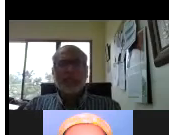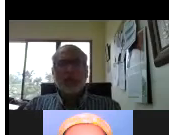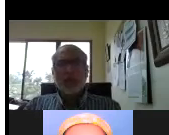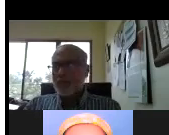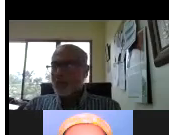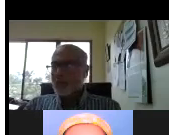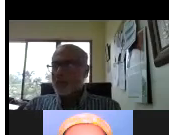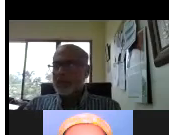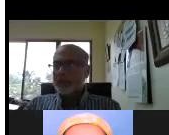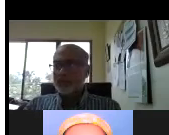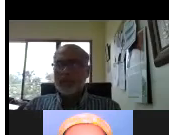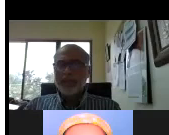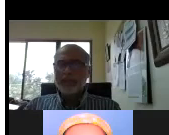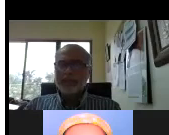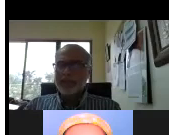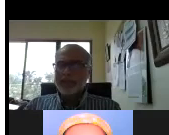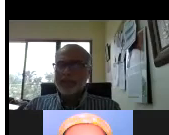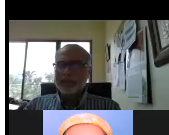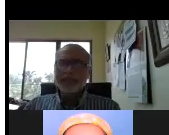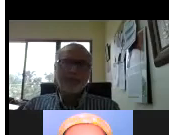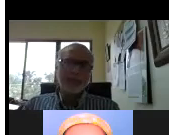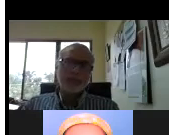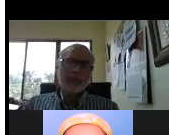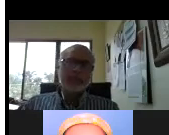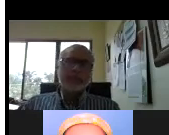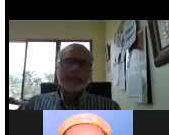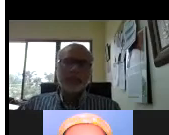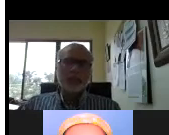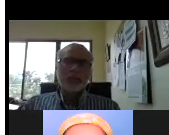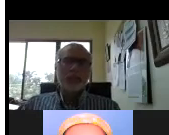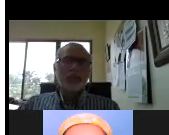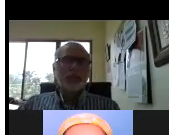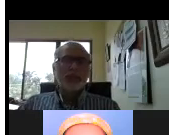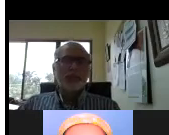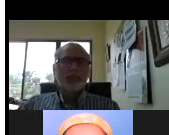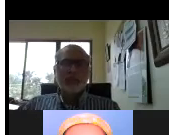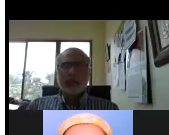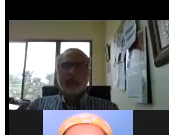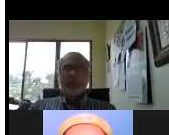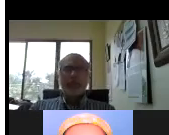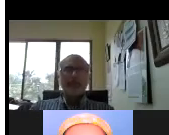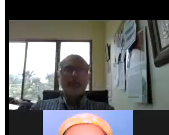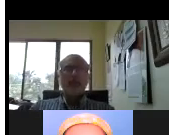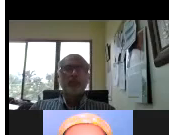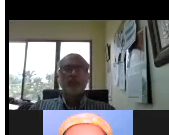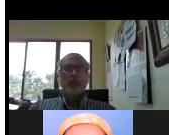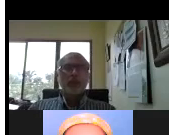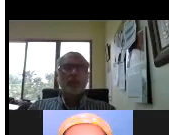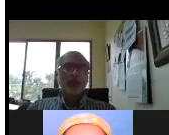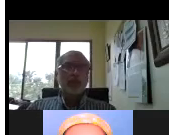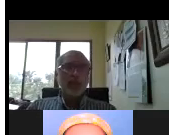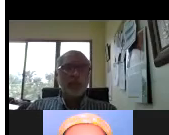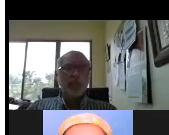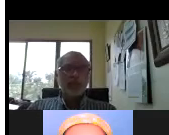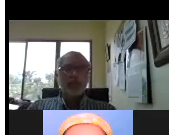Y cómo no solamente ver ese impacto, sino demostrar que cuando yo vuelvo a